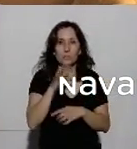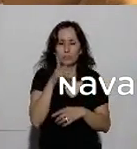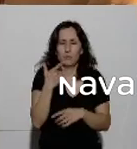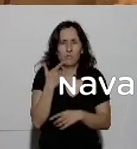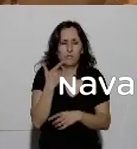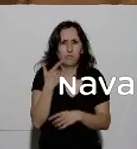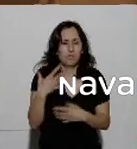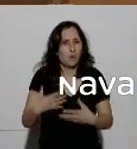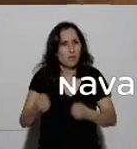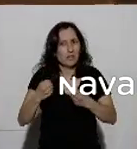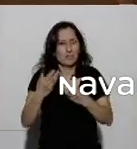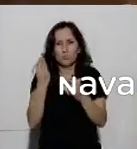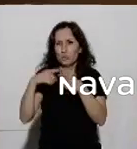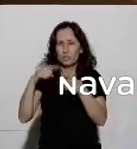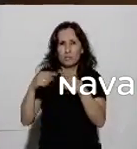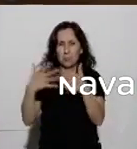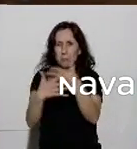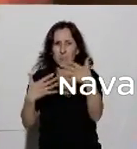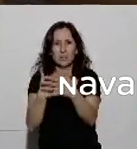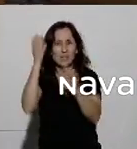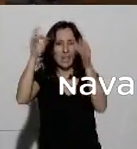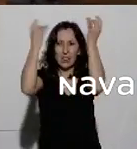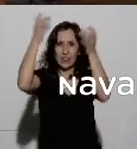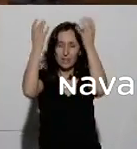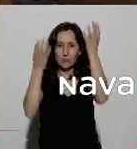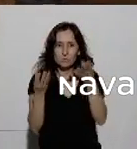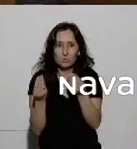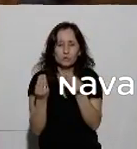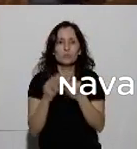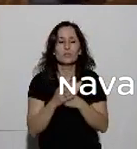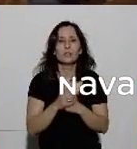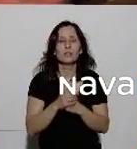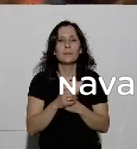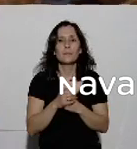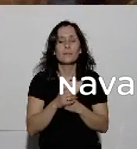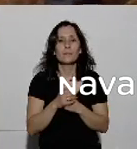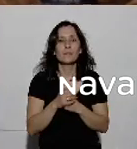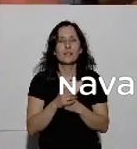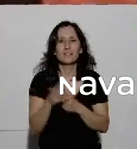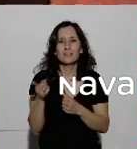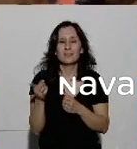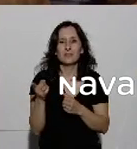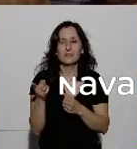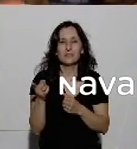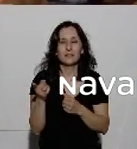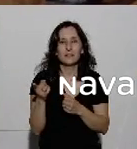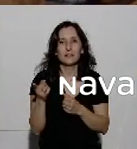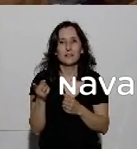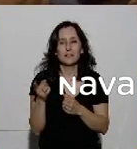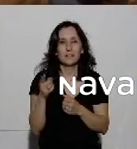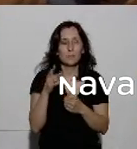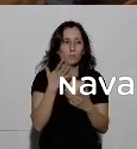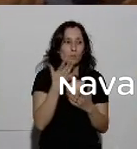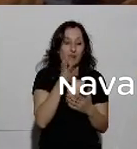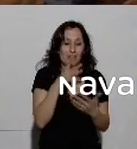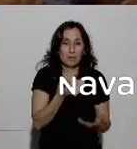osadas, mezclaban muchas cosas, eran muy creativas y realmente manejaron todos los precursores del